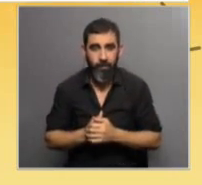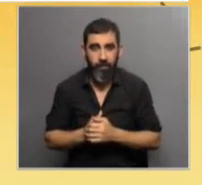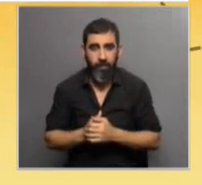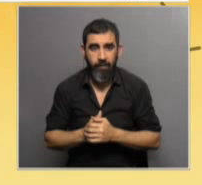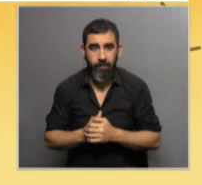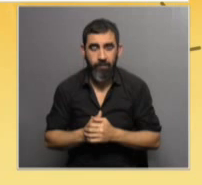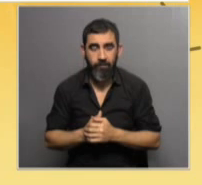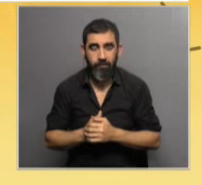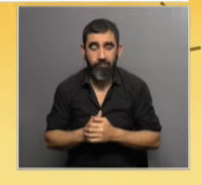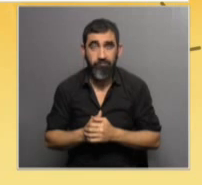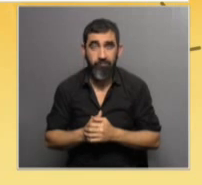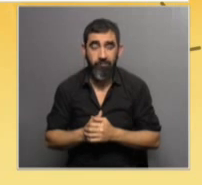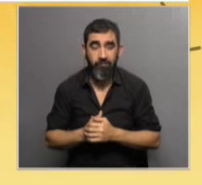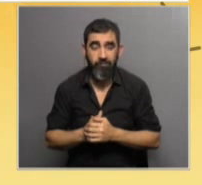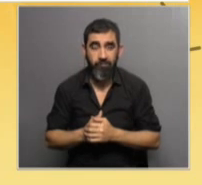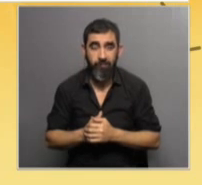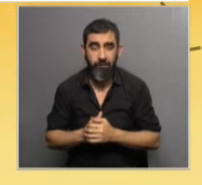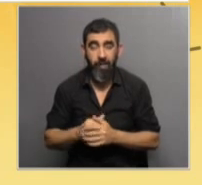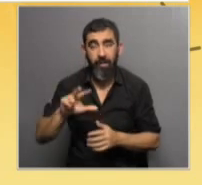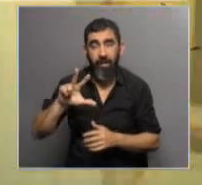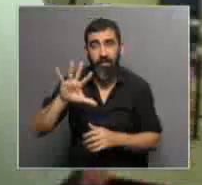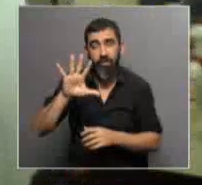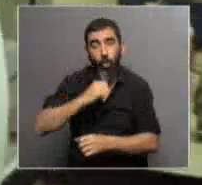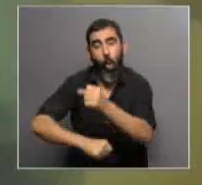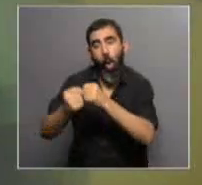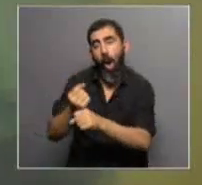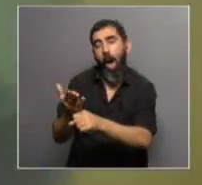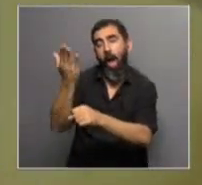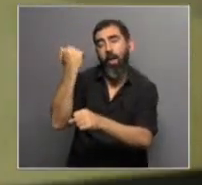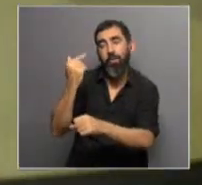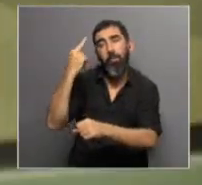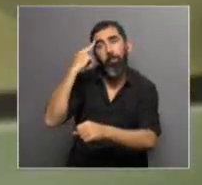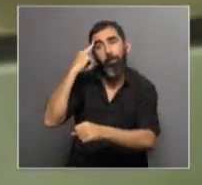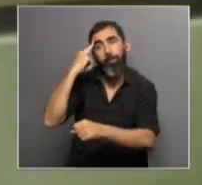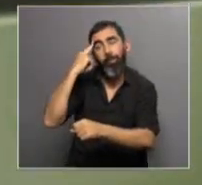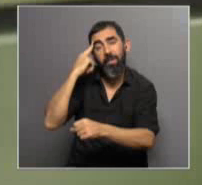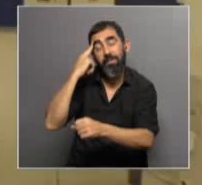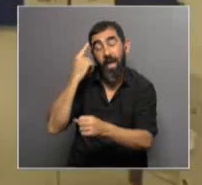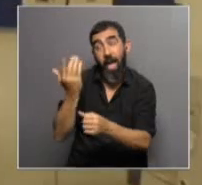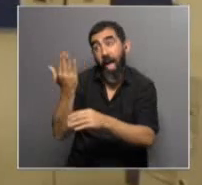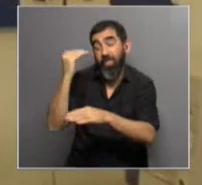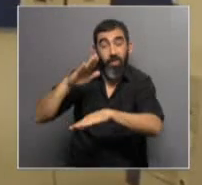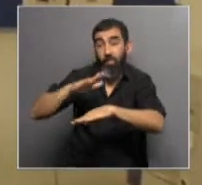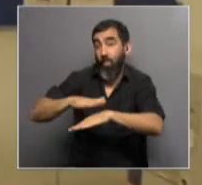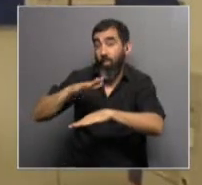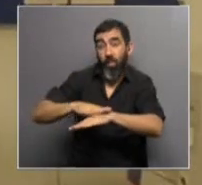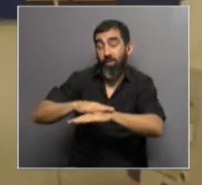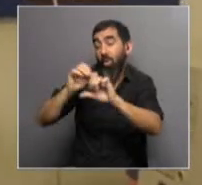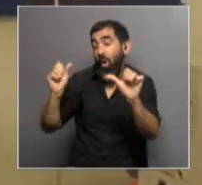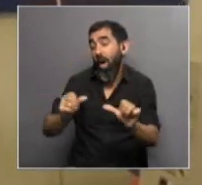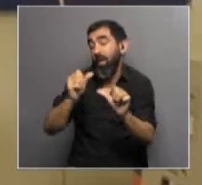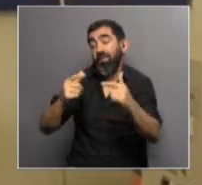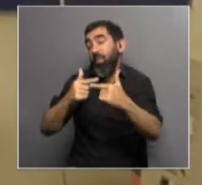así en 35 años pensábamos en el presente de entonces y tratábamos de hacer las cosas